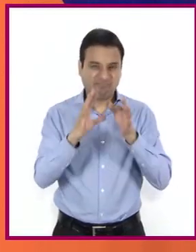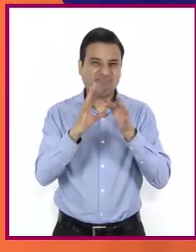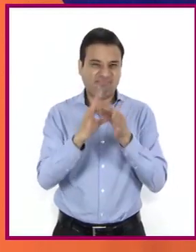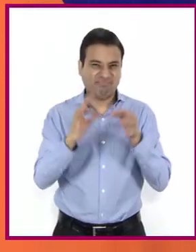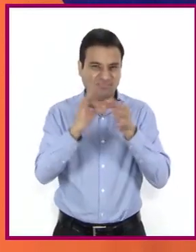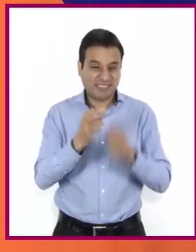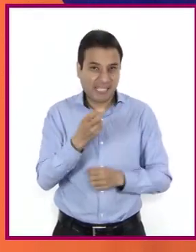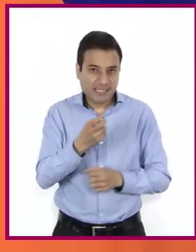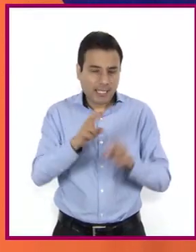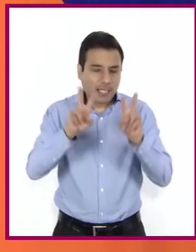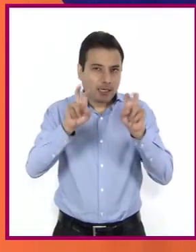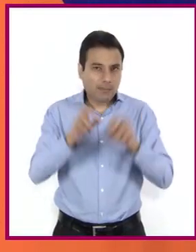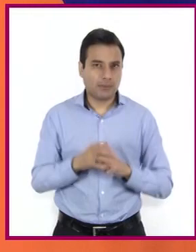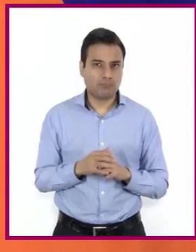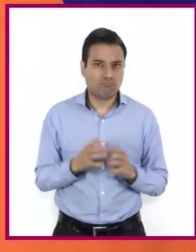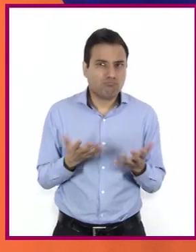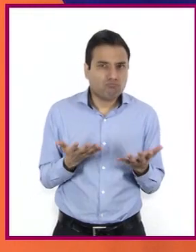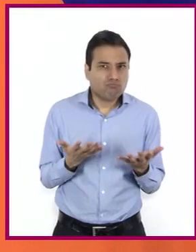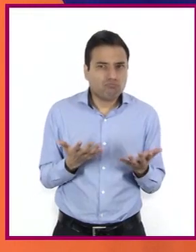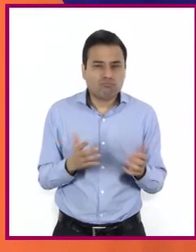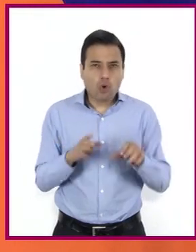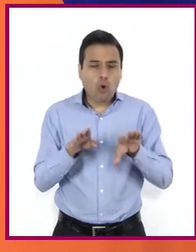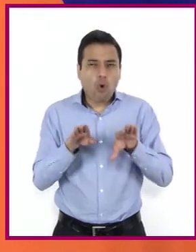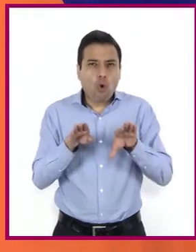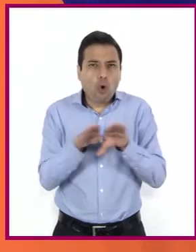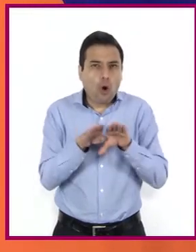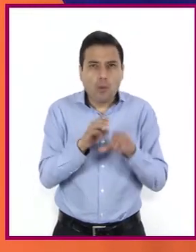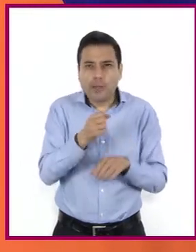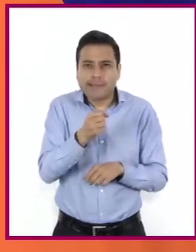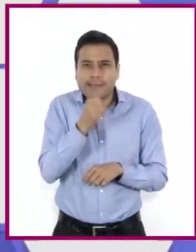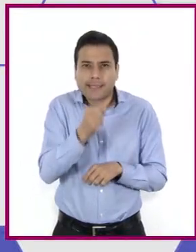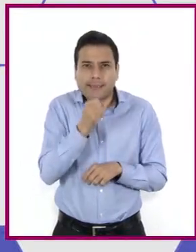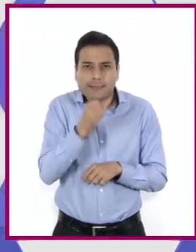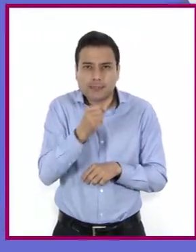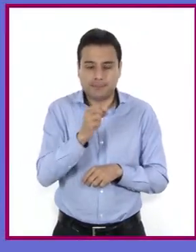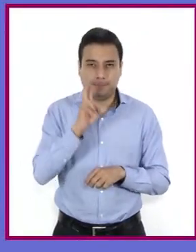acerca de qué aspectos debemos tomar en cuenta para una entrevista?